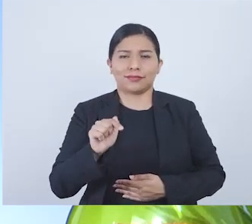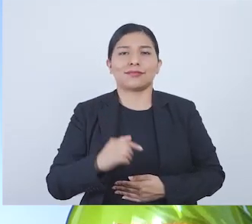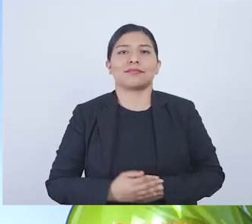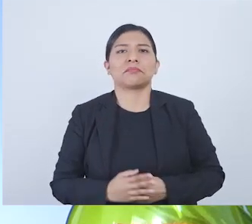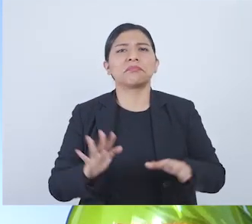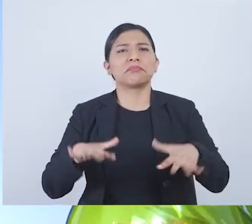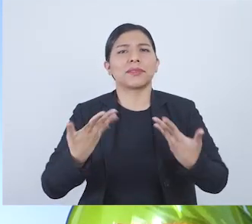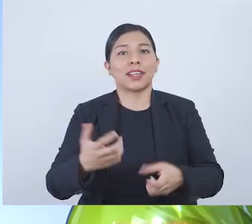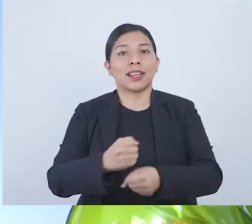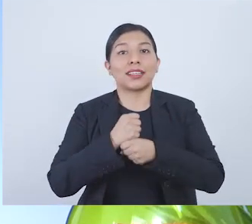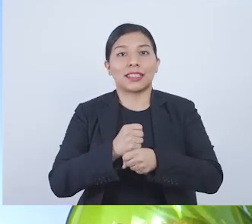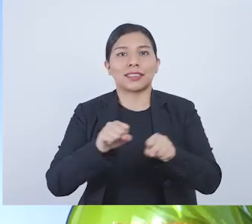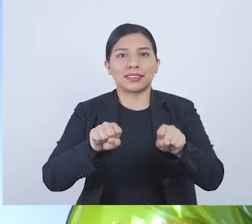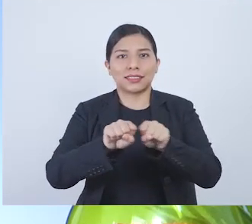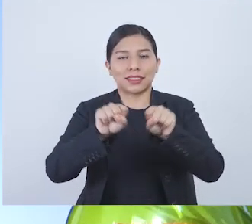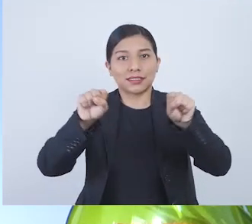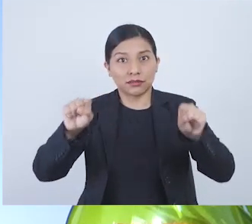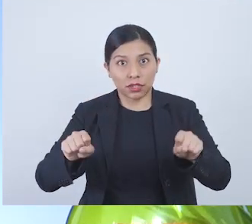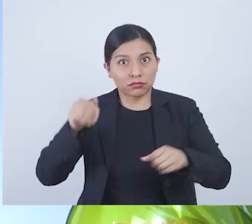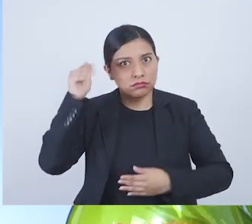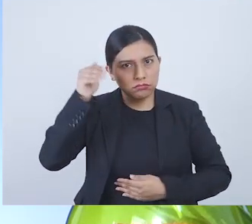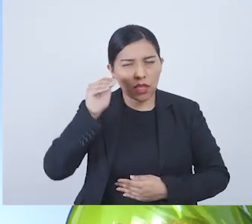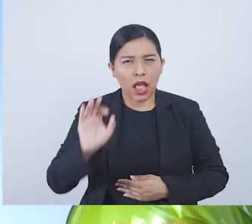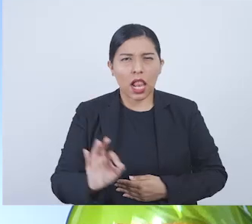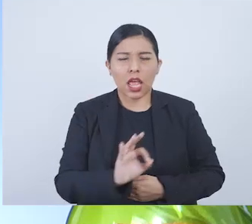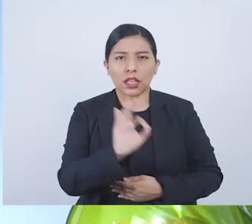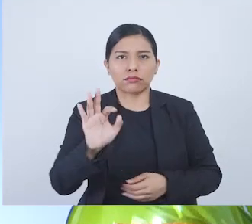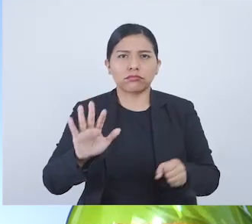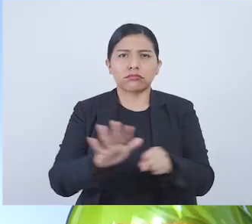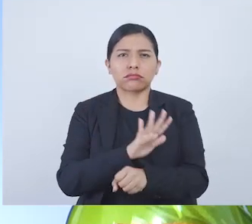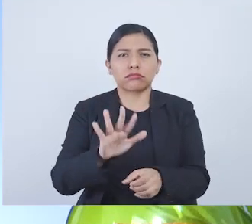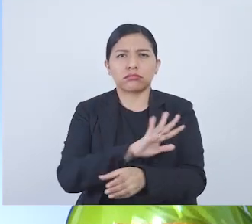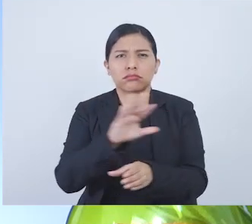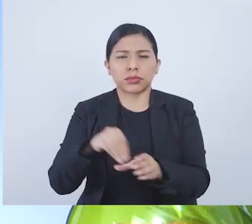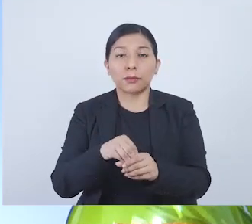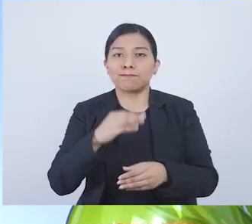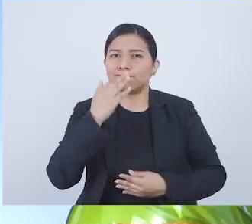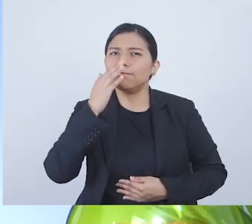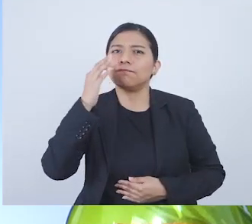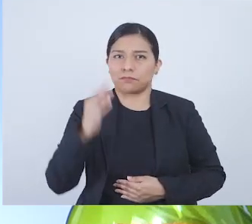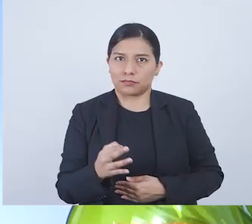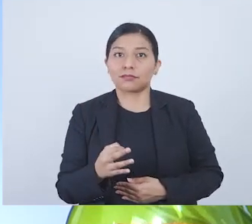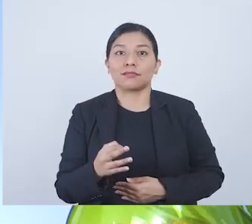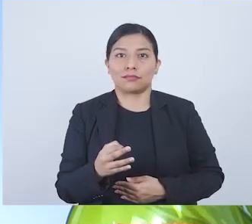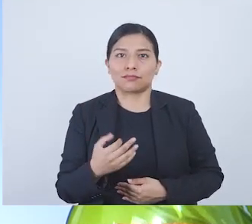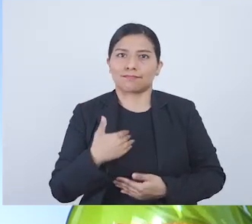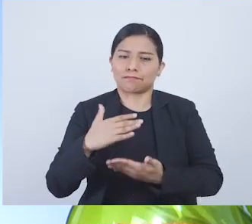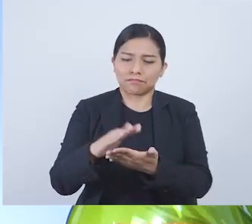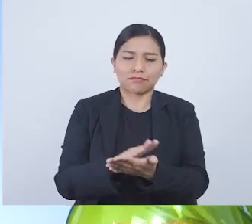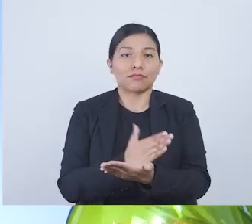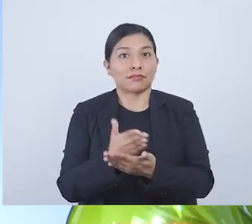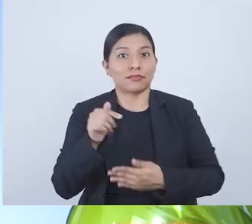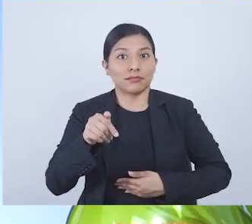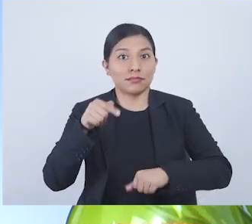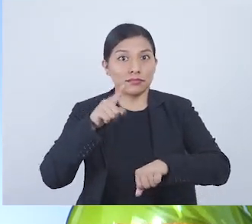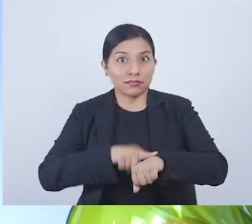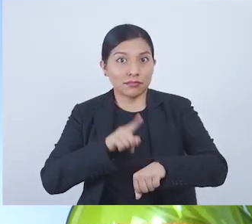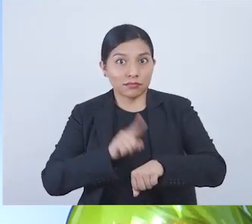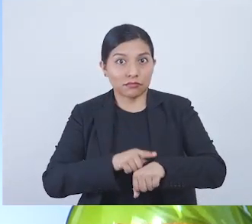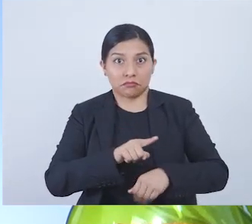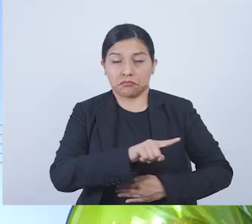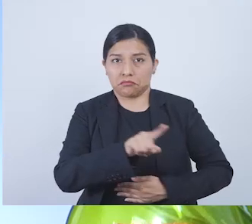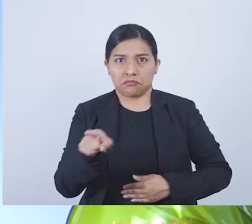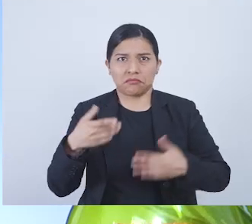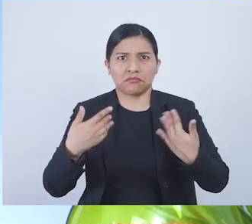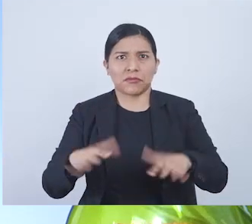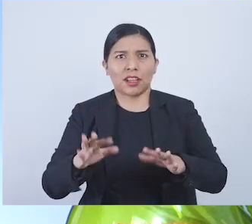garantizar en el sistema educativo nacional una educación integral. De verdad que compartir este momento con graduados de las